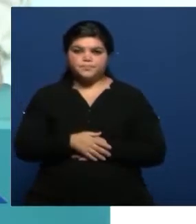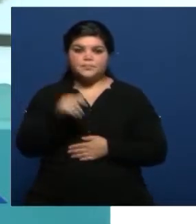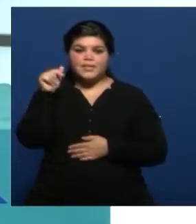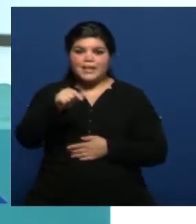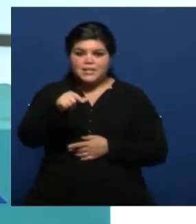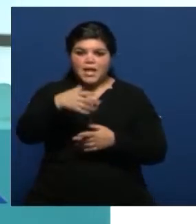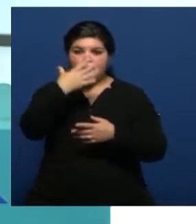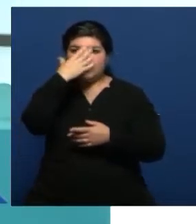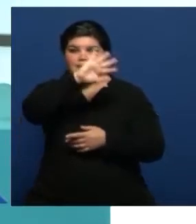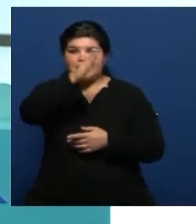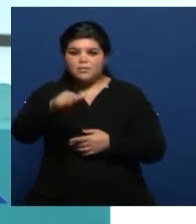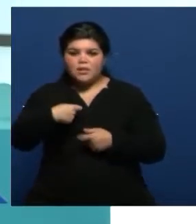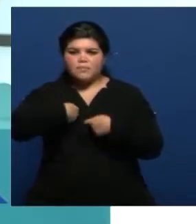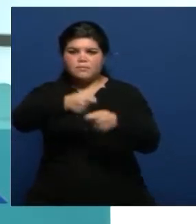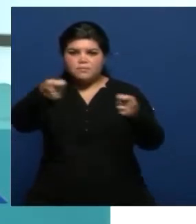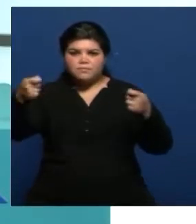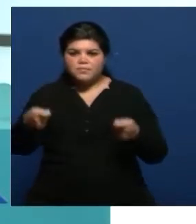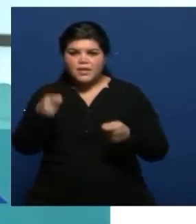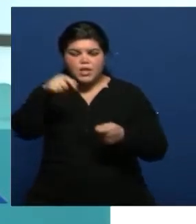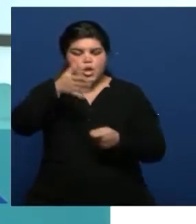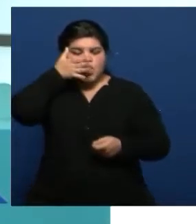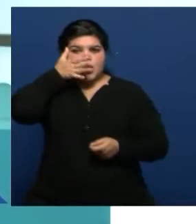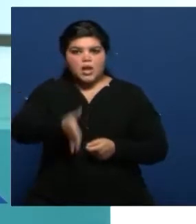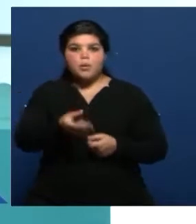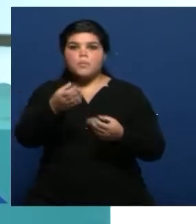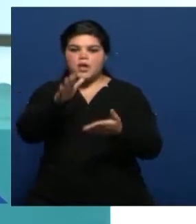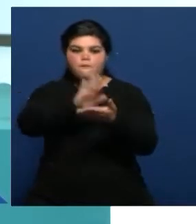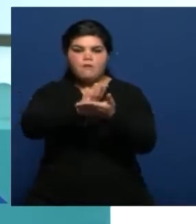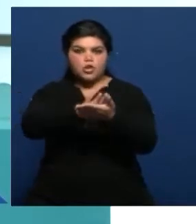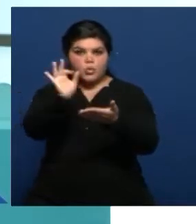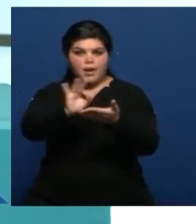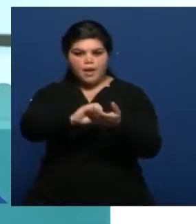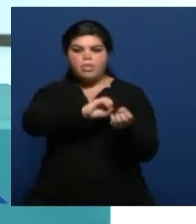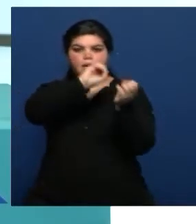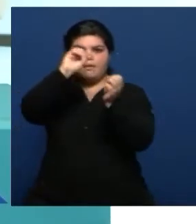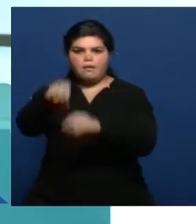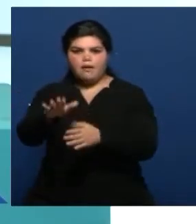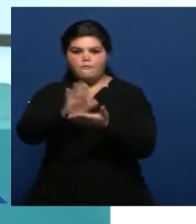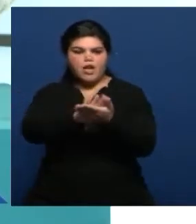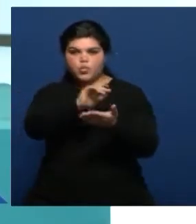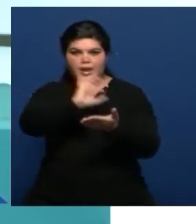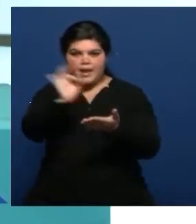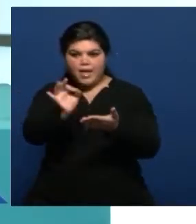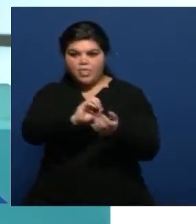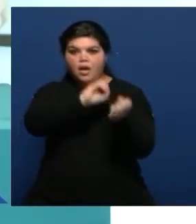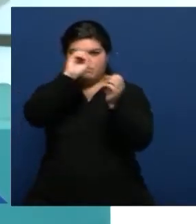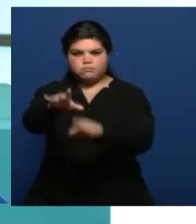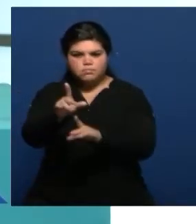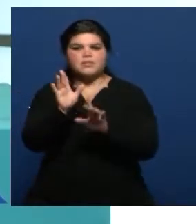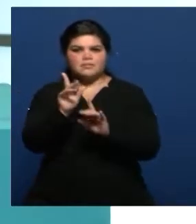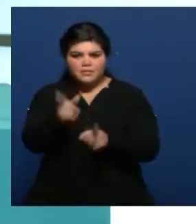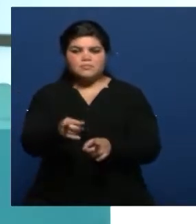daño a muchas familias de Mendoza. Porque sin factura le bajan las garrafas a los almacenes, a las estaciones de servicio,